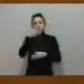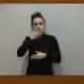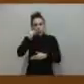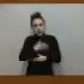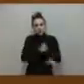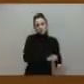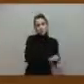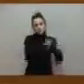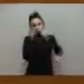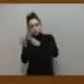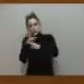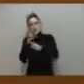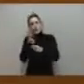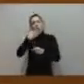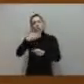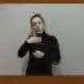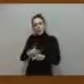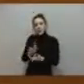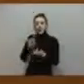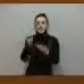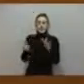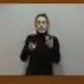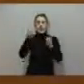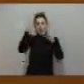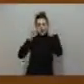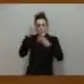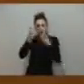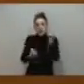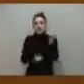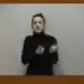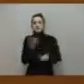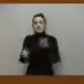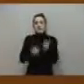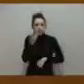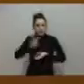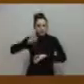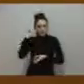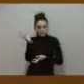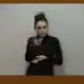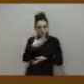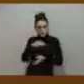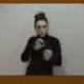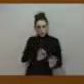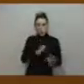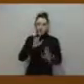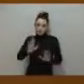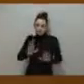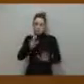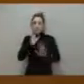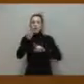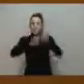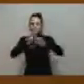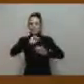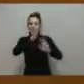conocer la flora, la fauna, etcétera, también estaríamos de acuerdo. Pero tenemos un problema con el cuarto punto. Y es